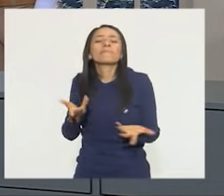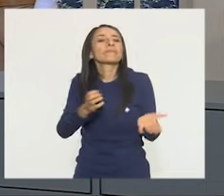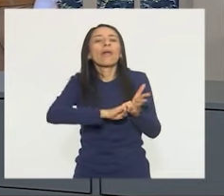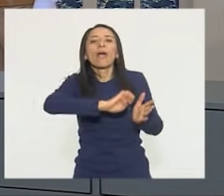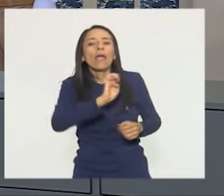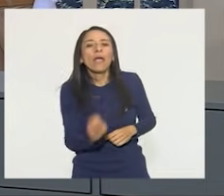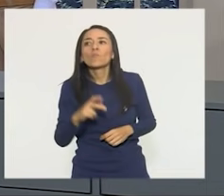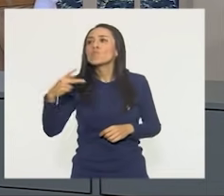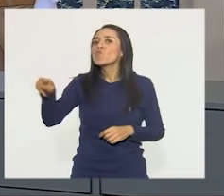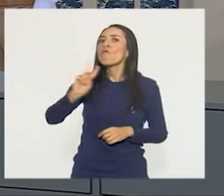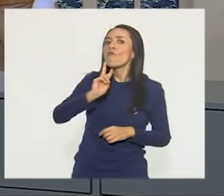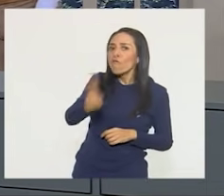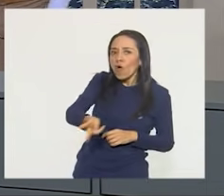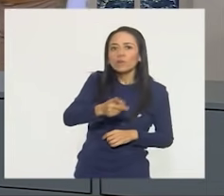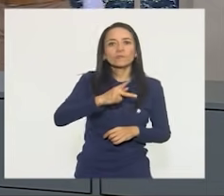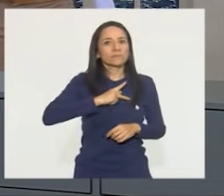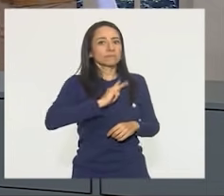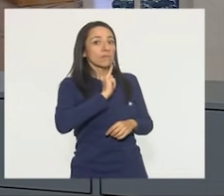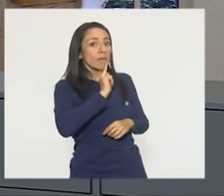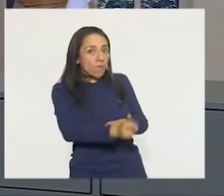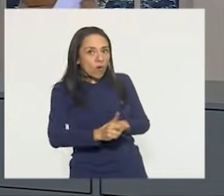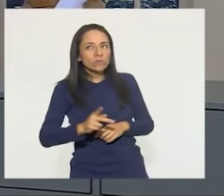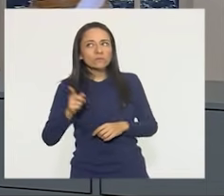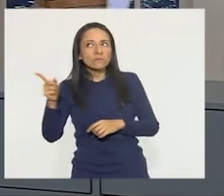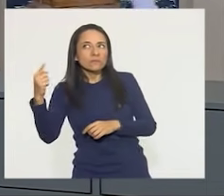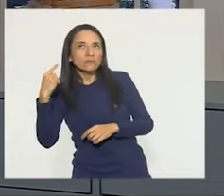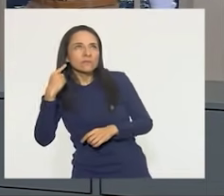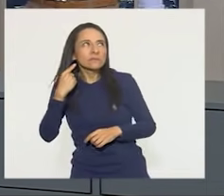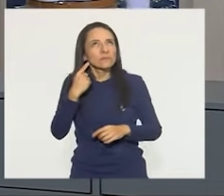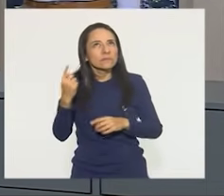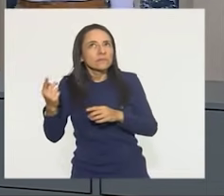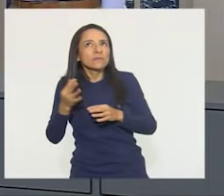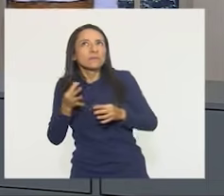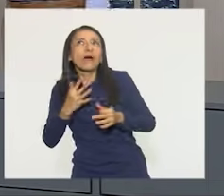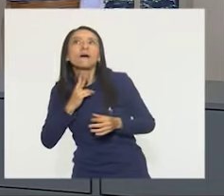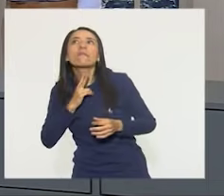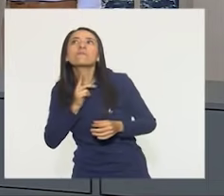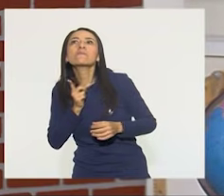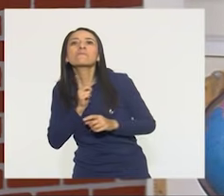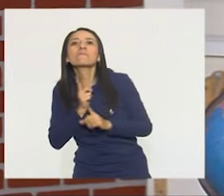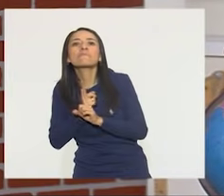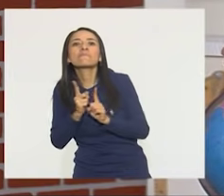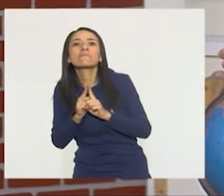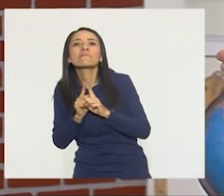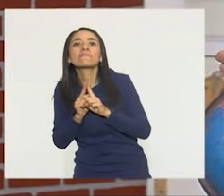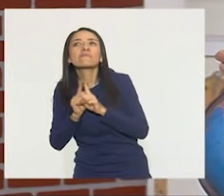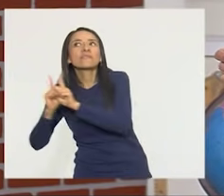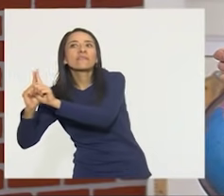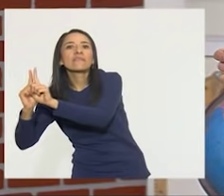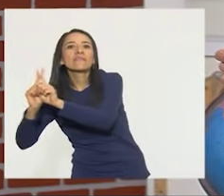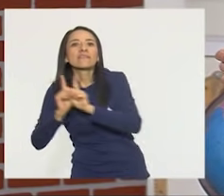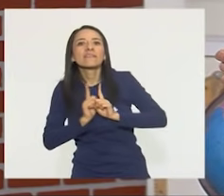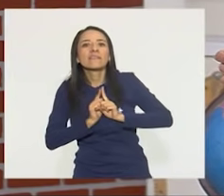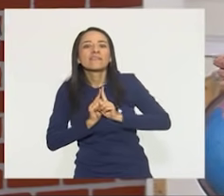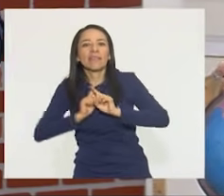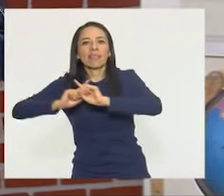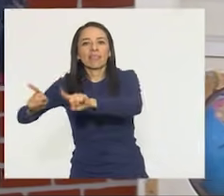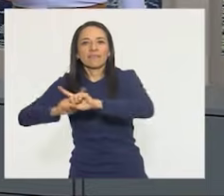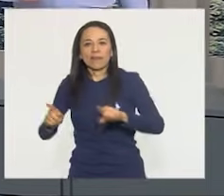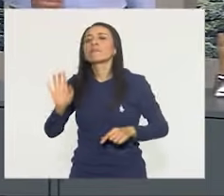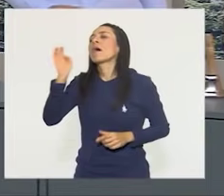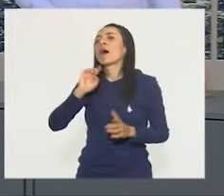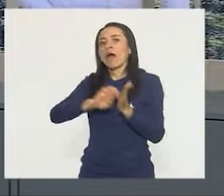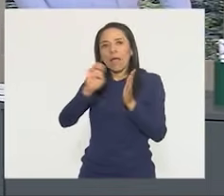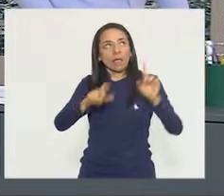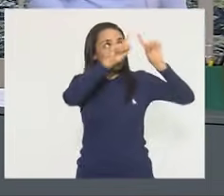diferente. Tu voz es diferente a la mía. Por supuesto. Bastante. Y no es lo mismo si yo golpeara el pizarrón a si